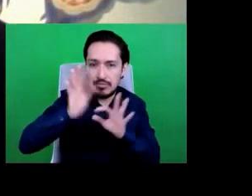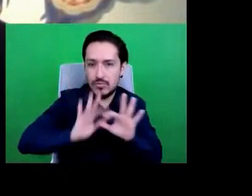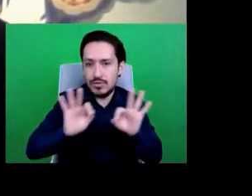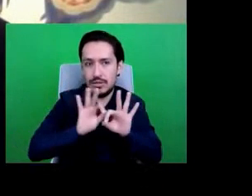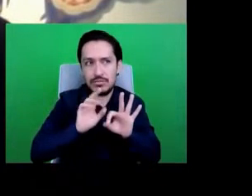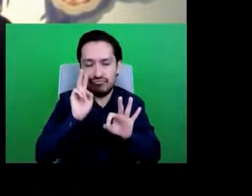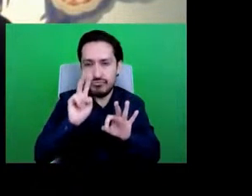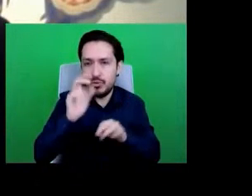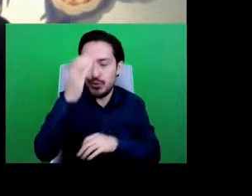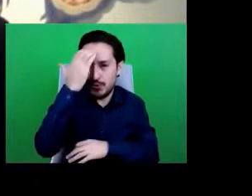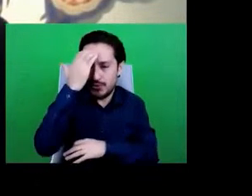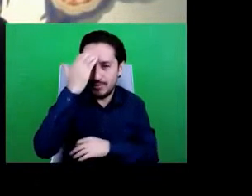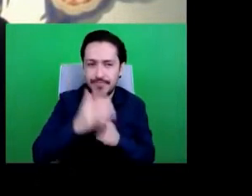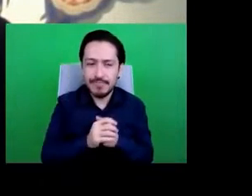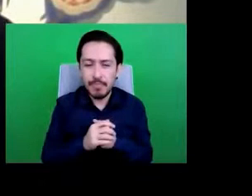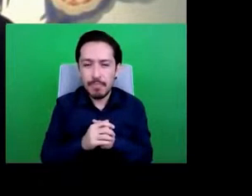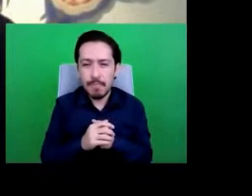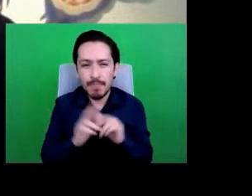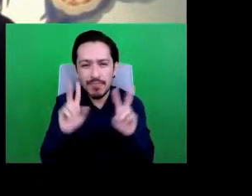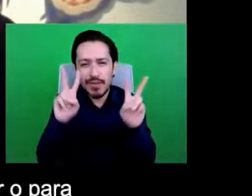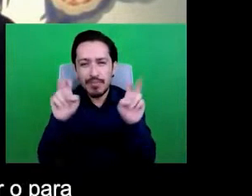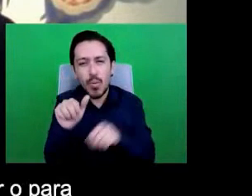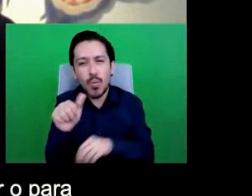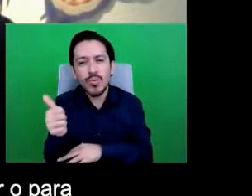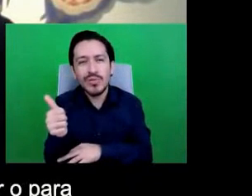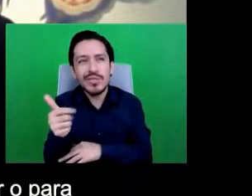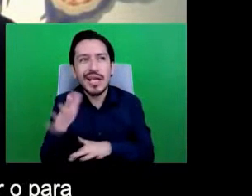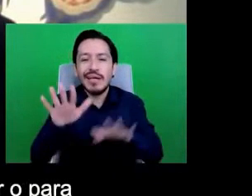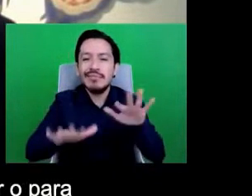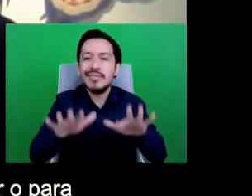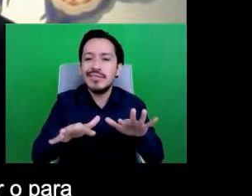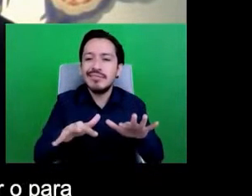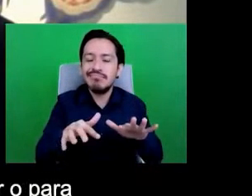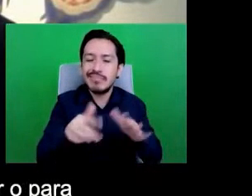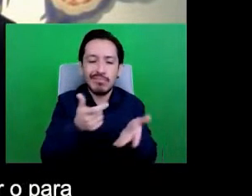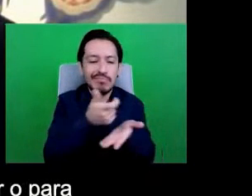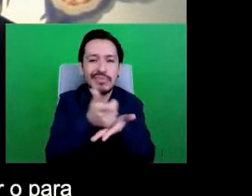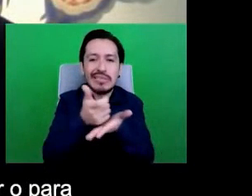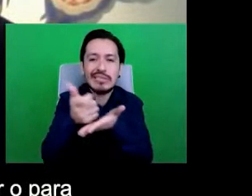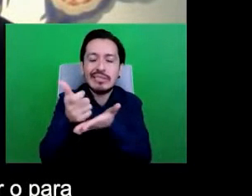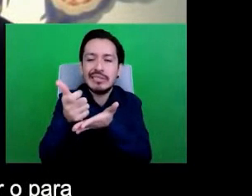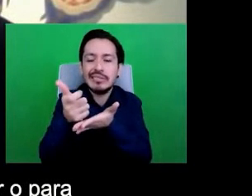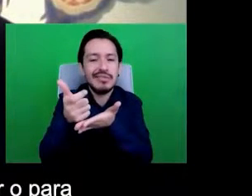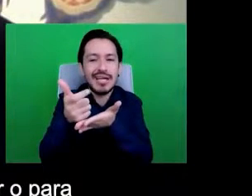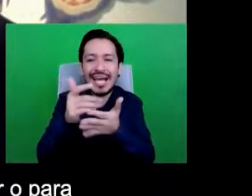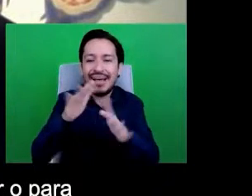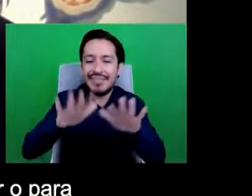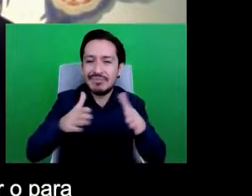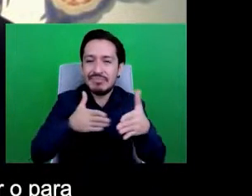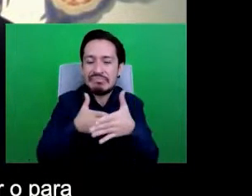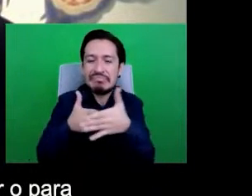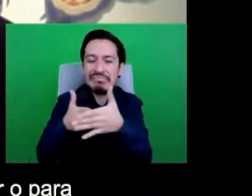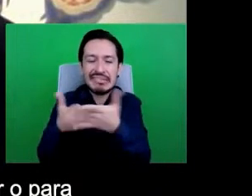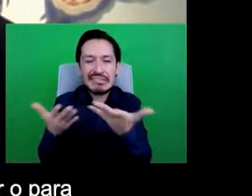los recursos están pues restringidos y para que un gobierno gaste dinero para proteger o para renovar